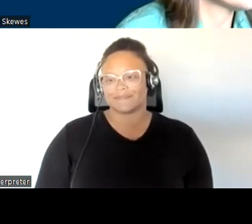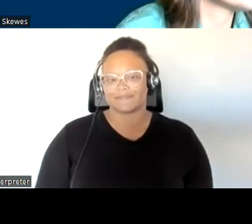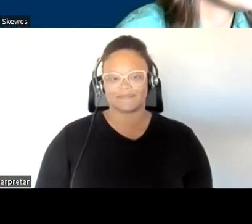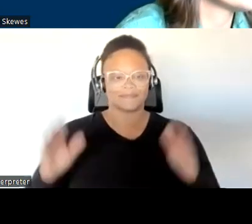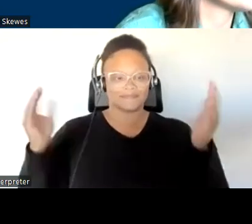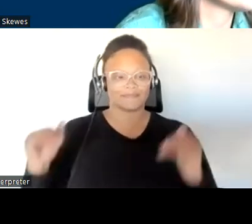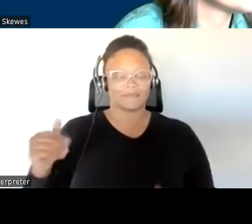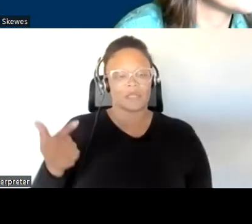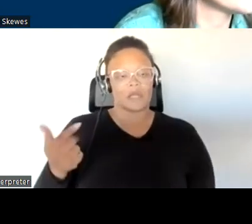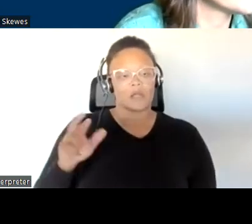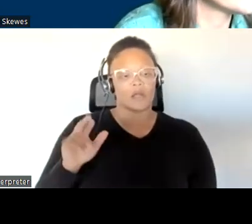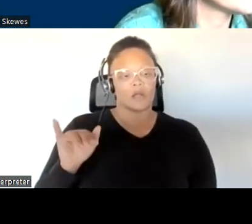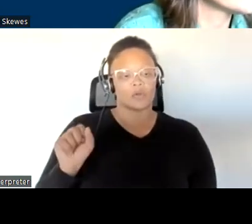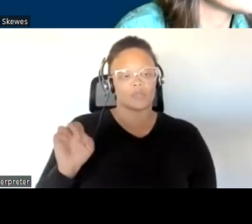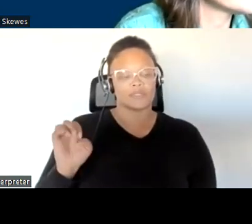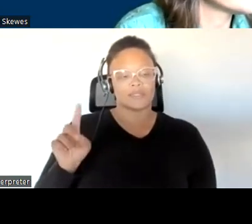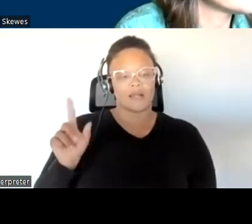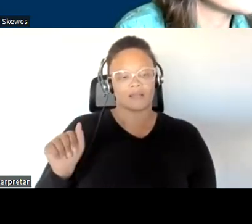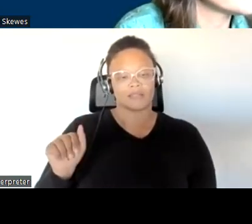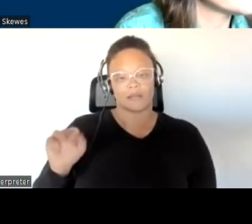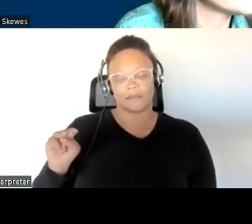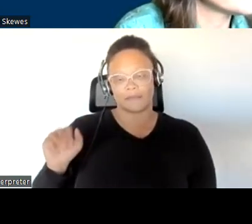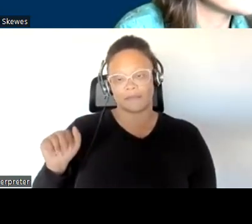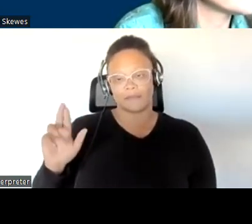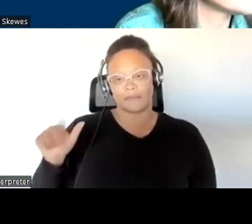Griselda Marquez.